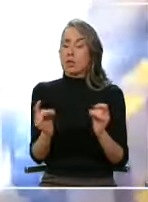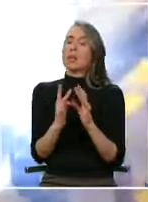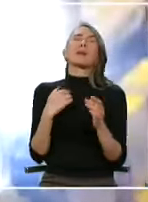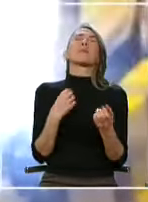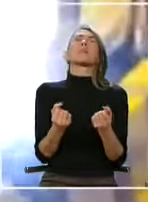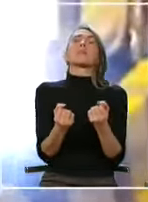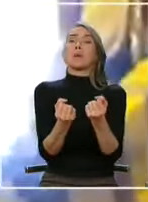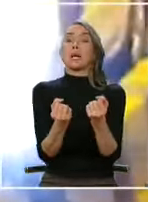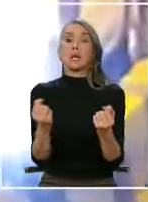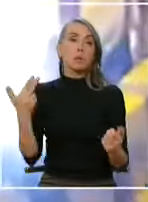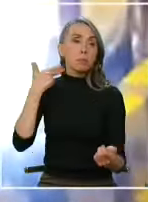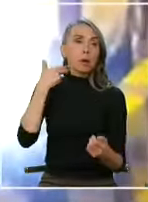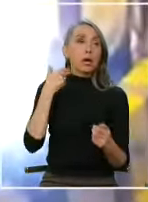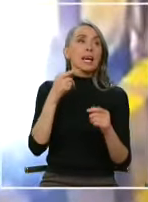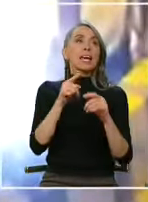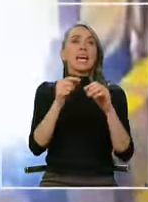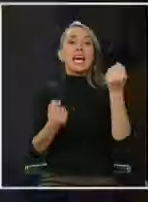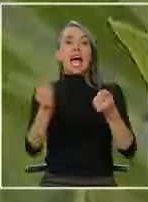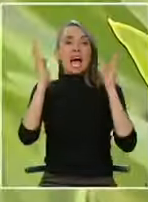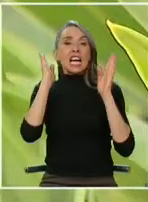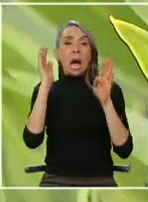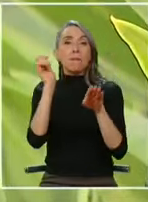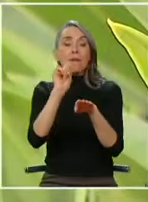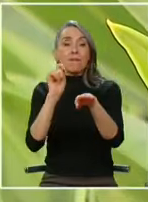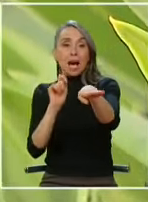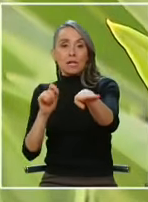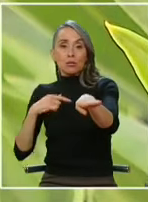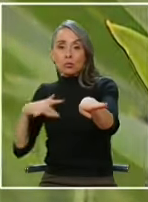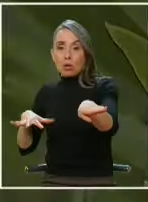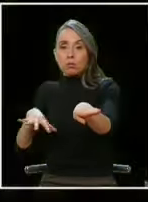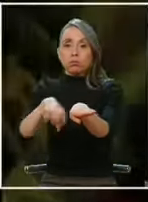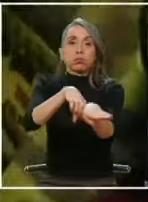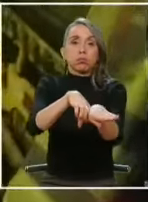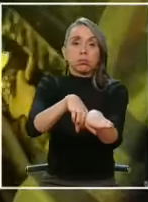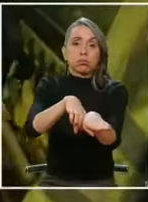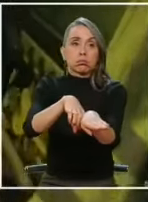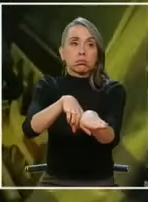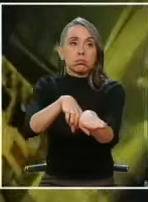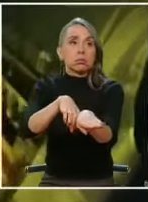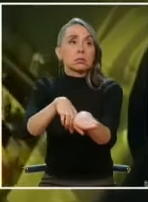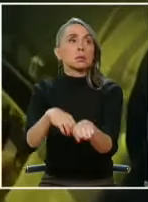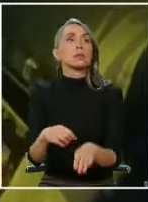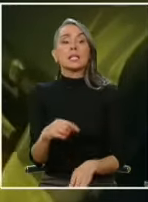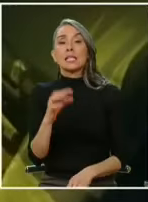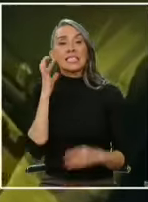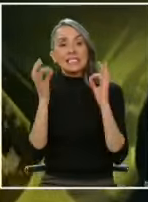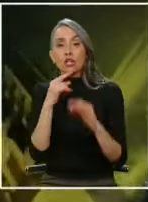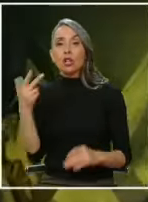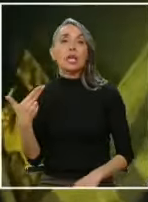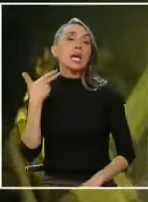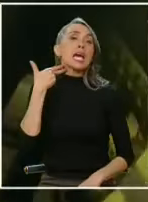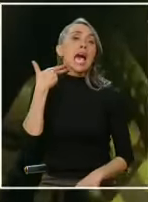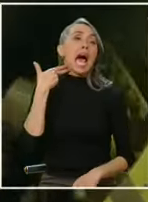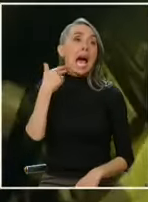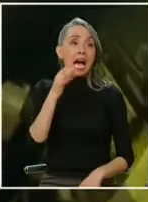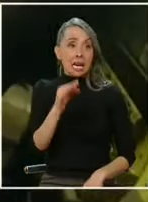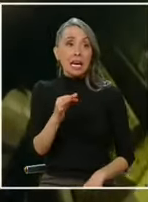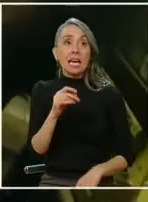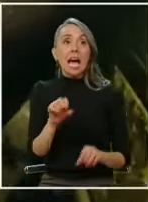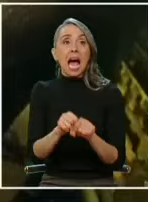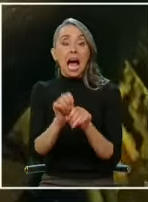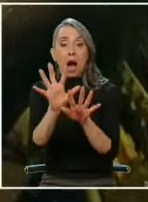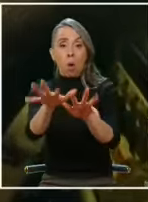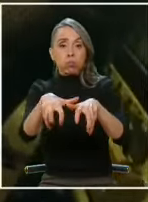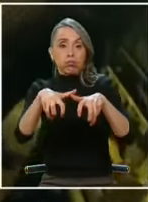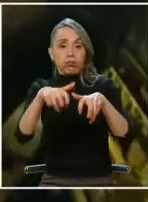igual llegar y chocar con un camión de basura quedé incrustada en el camión usted la estaba asando y no exagera el daño